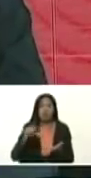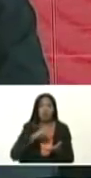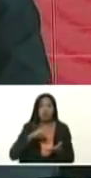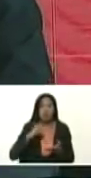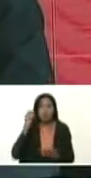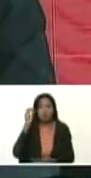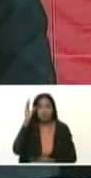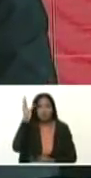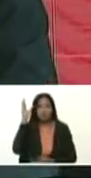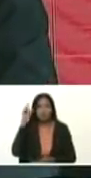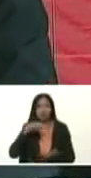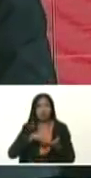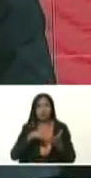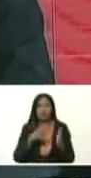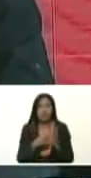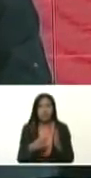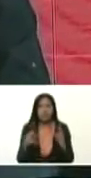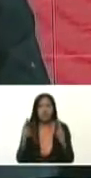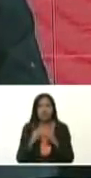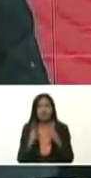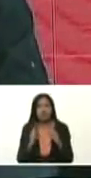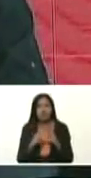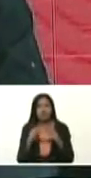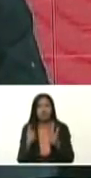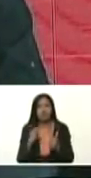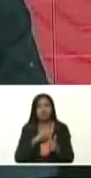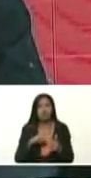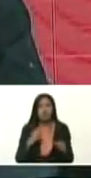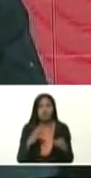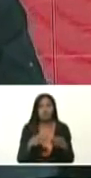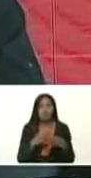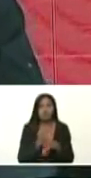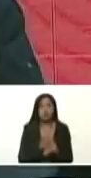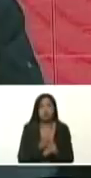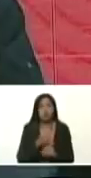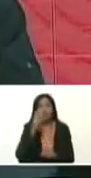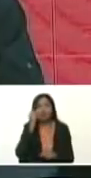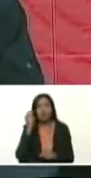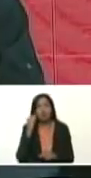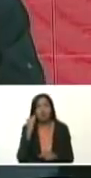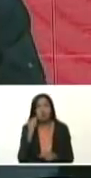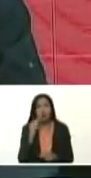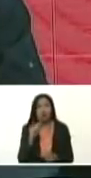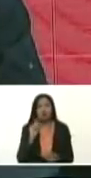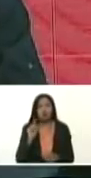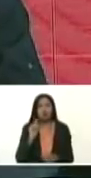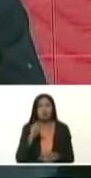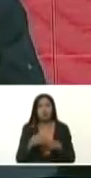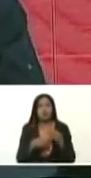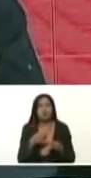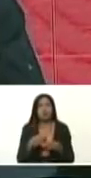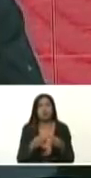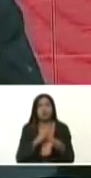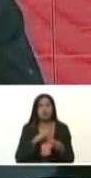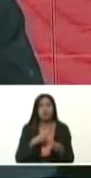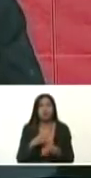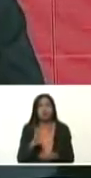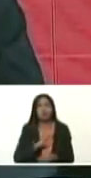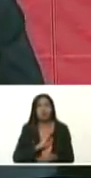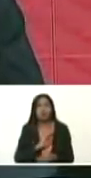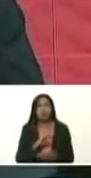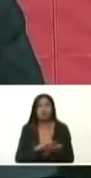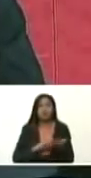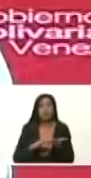la capacidad técnica, el conocimiento de nuestra clase trabajadora y los insumos necesarios para hacer nuestros propios refractarios.